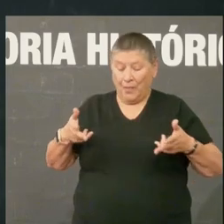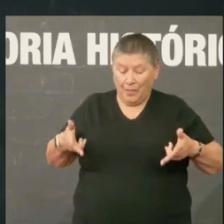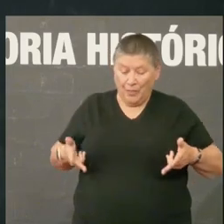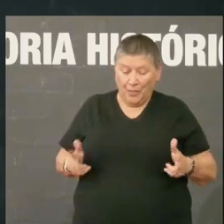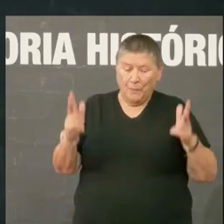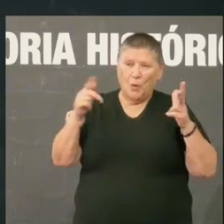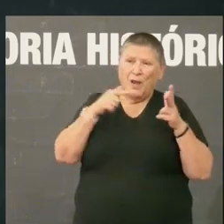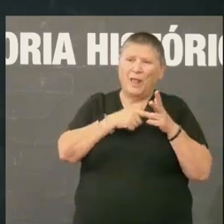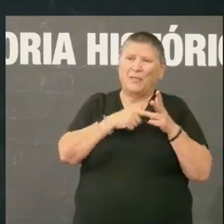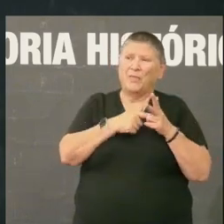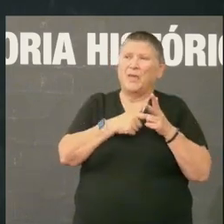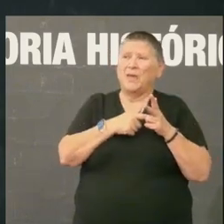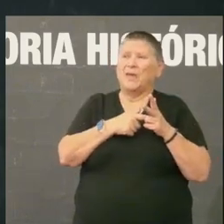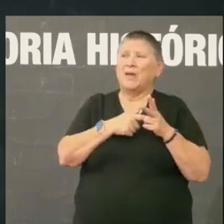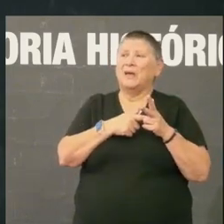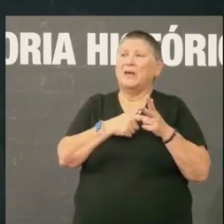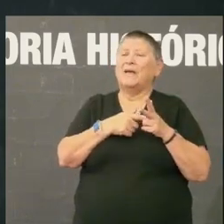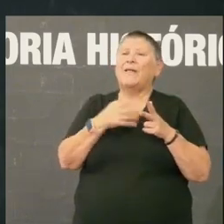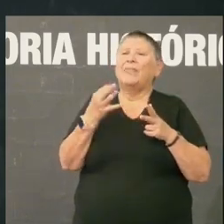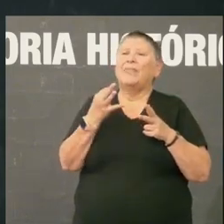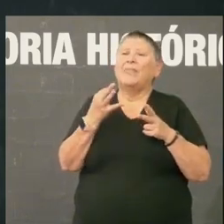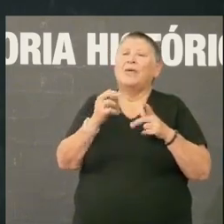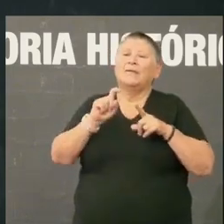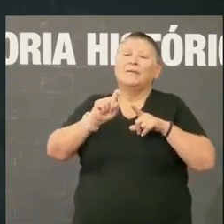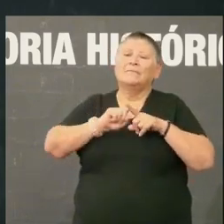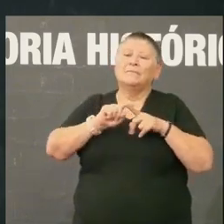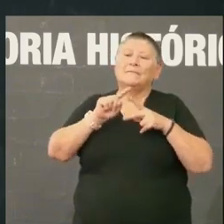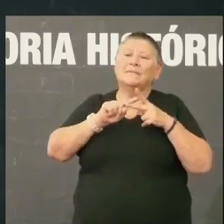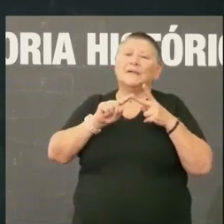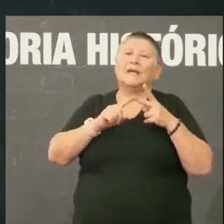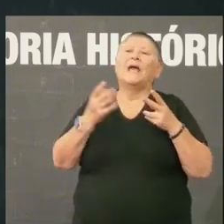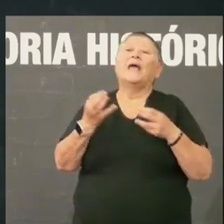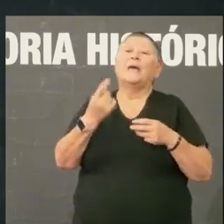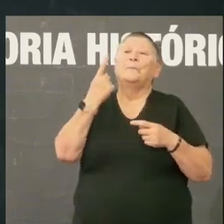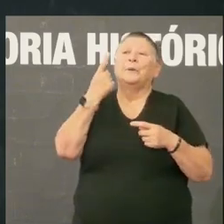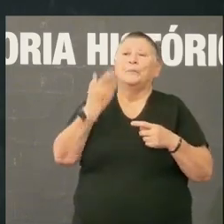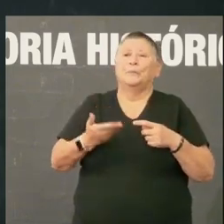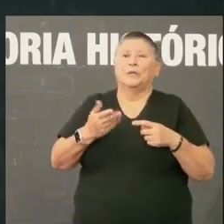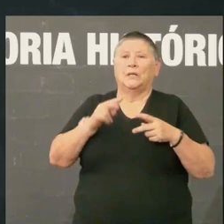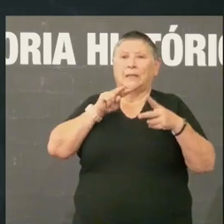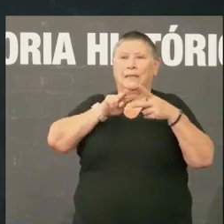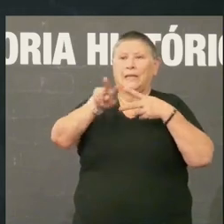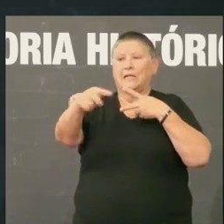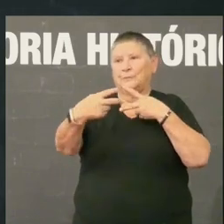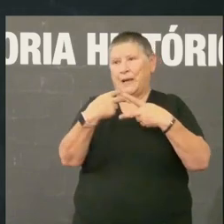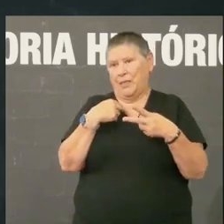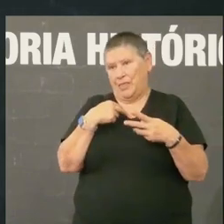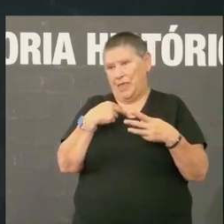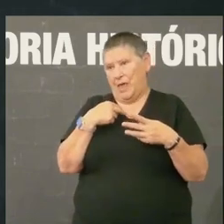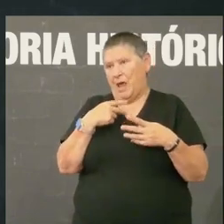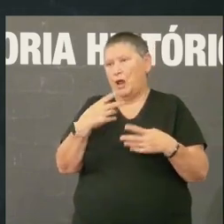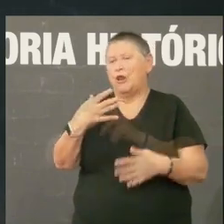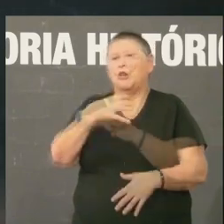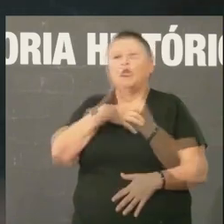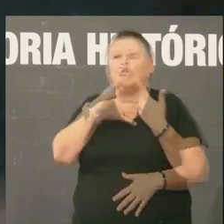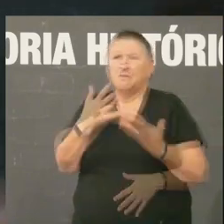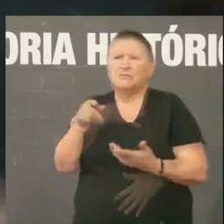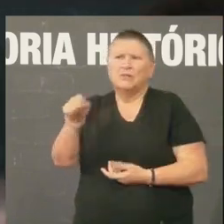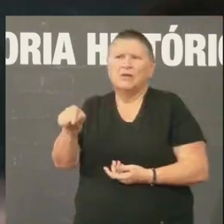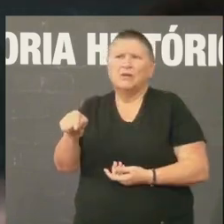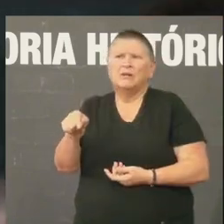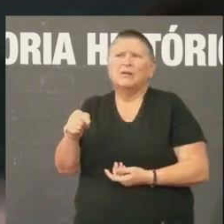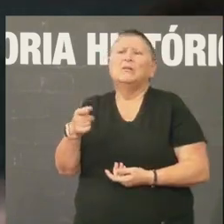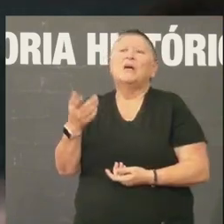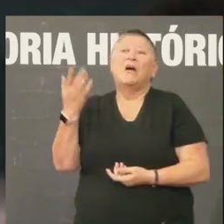que estar caracterizada por la transparencia. No puede haber poderes invisibles. Como